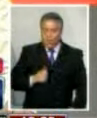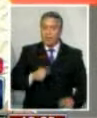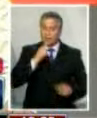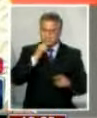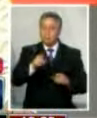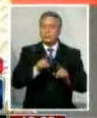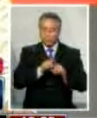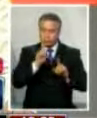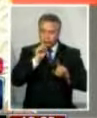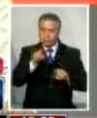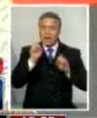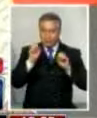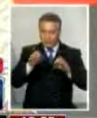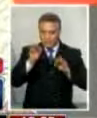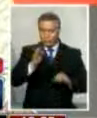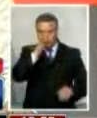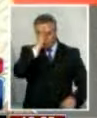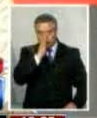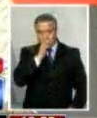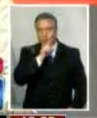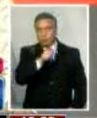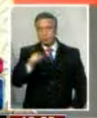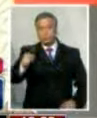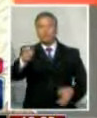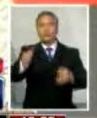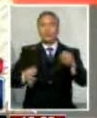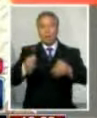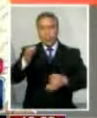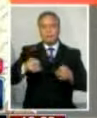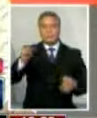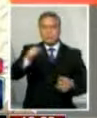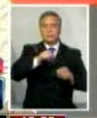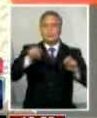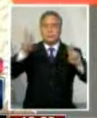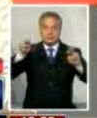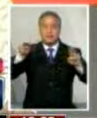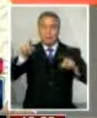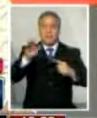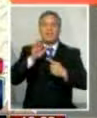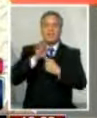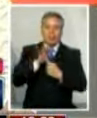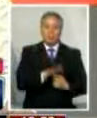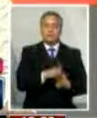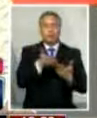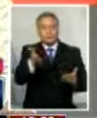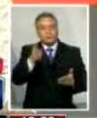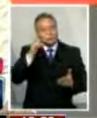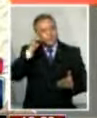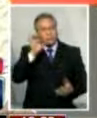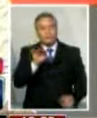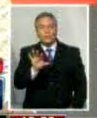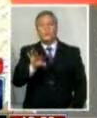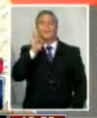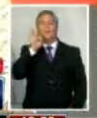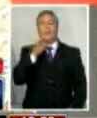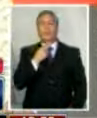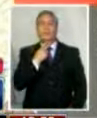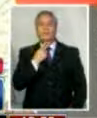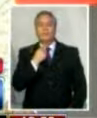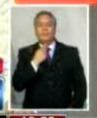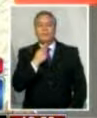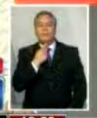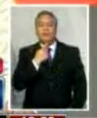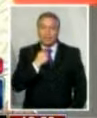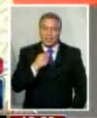la capacitación de los funcionarios públicos y de los jueces en temas de discriminación por orientación sexual e identidad de género.